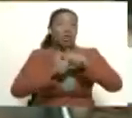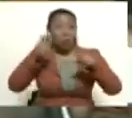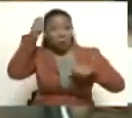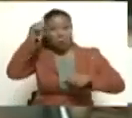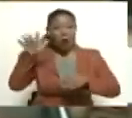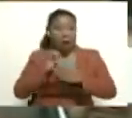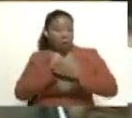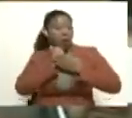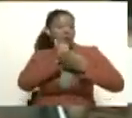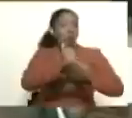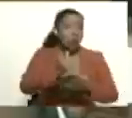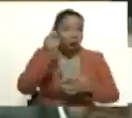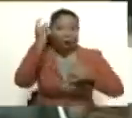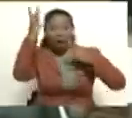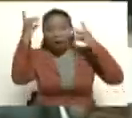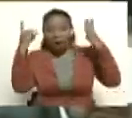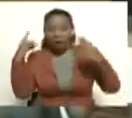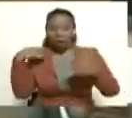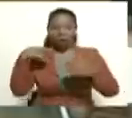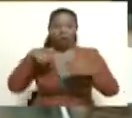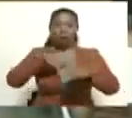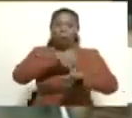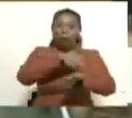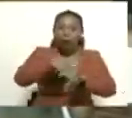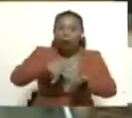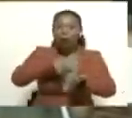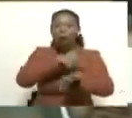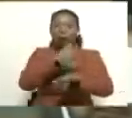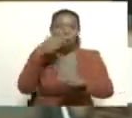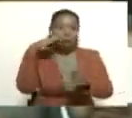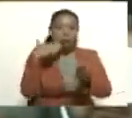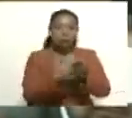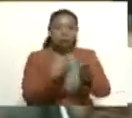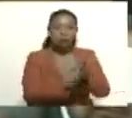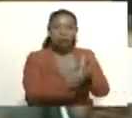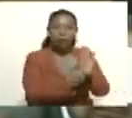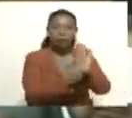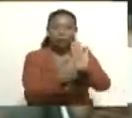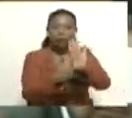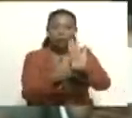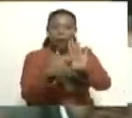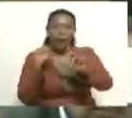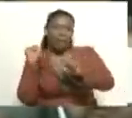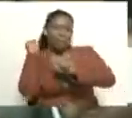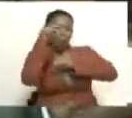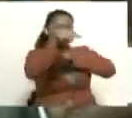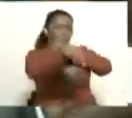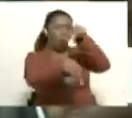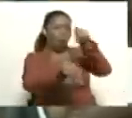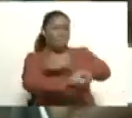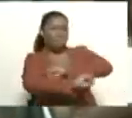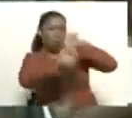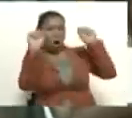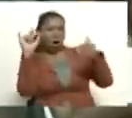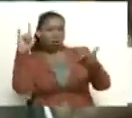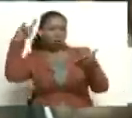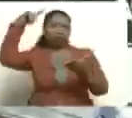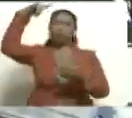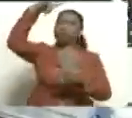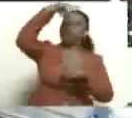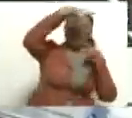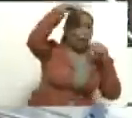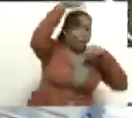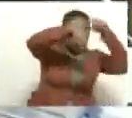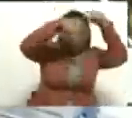pueblo, y pasaban en vivo los bombardeos y se veían los aviones